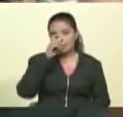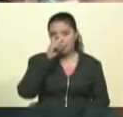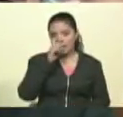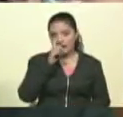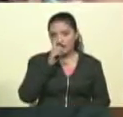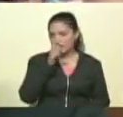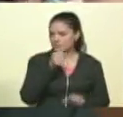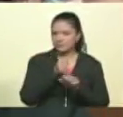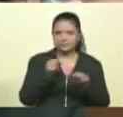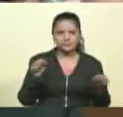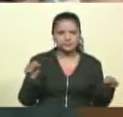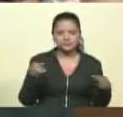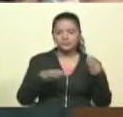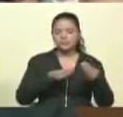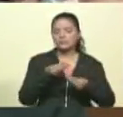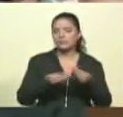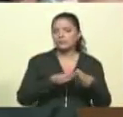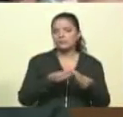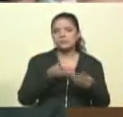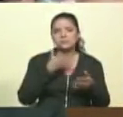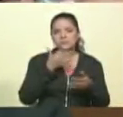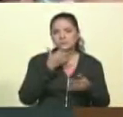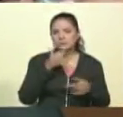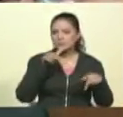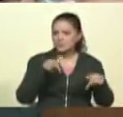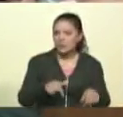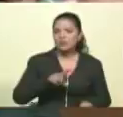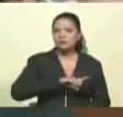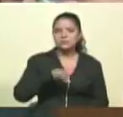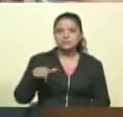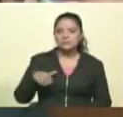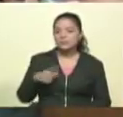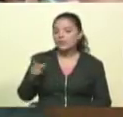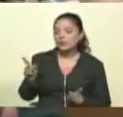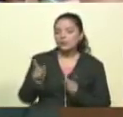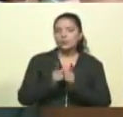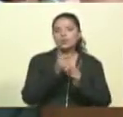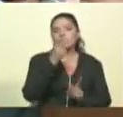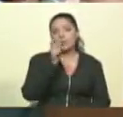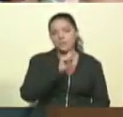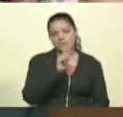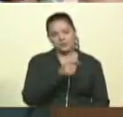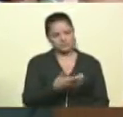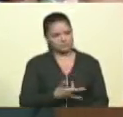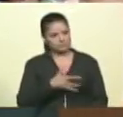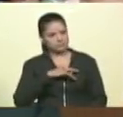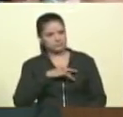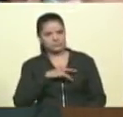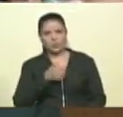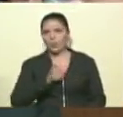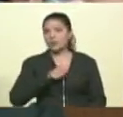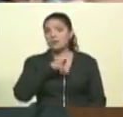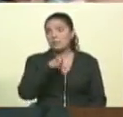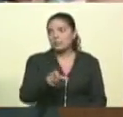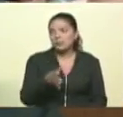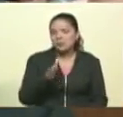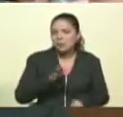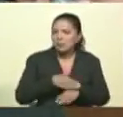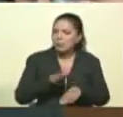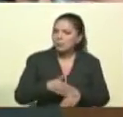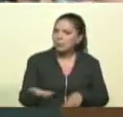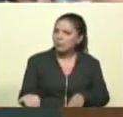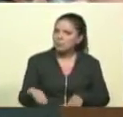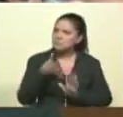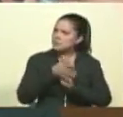no pudieron adelantar los casos que hoy estamos haciendo nosotros en solo 2 meses? Es una pregunta que se hace cualquiera. ¿Por qué?